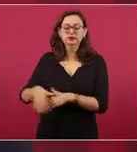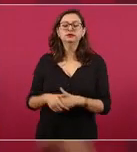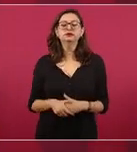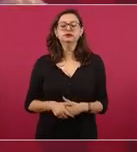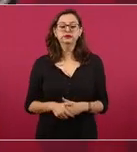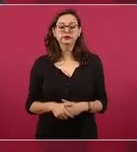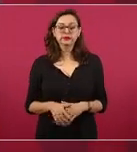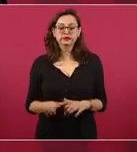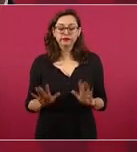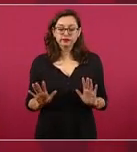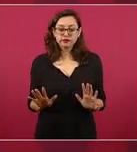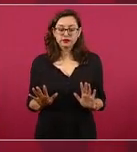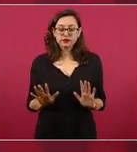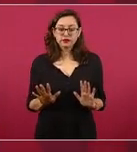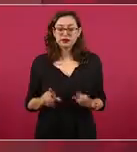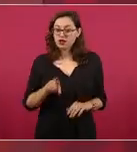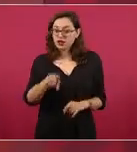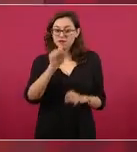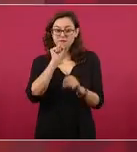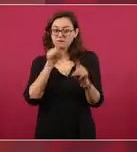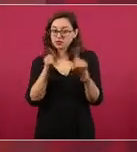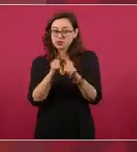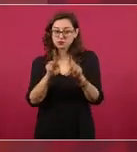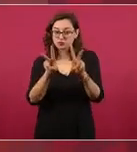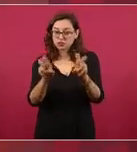completamente distinto. Es un poco lo de la iglesia, ¿no?